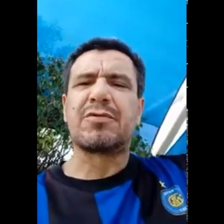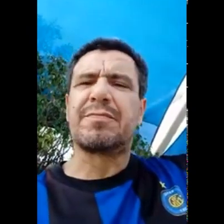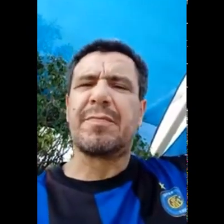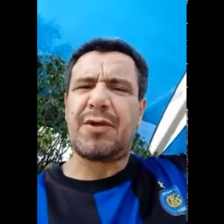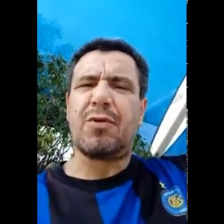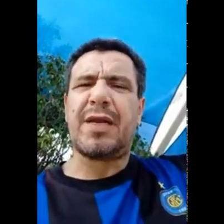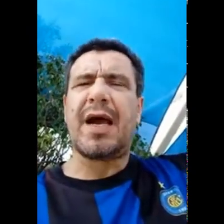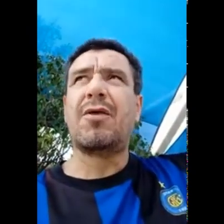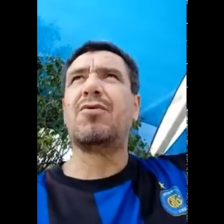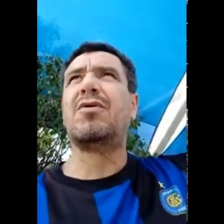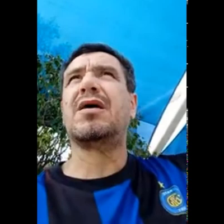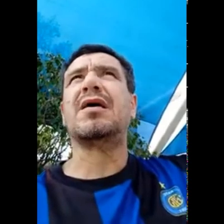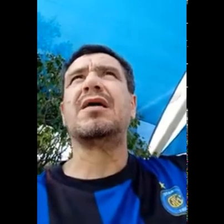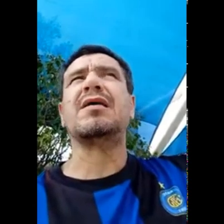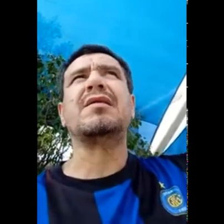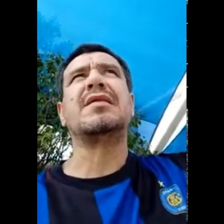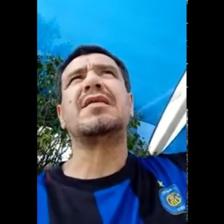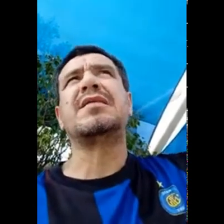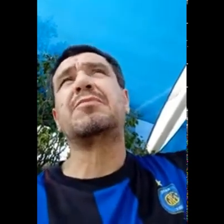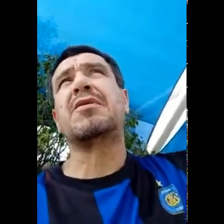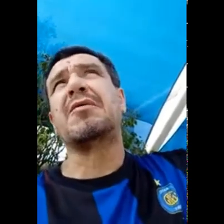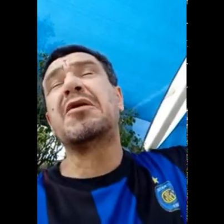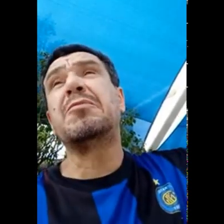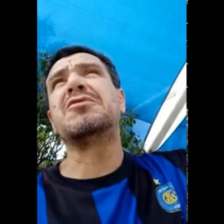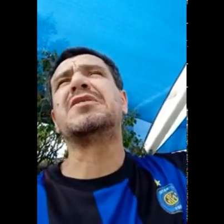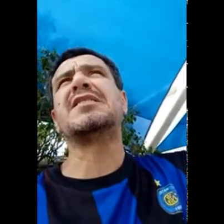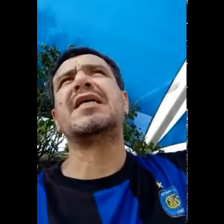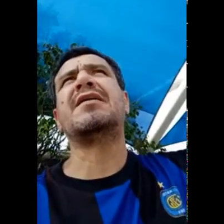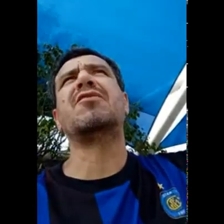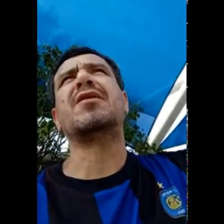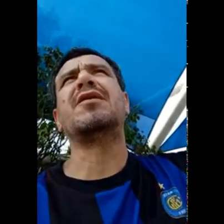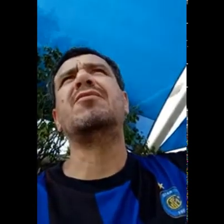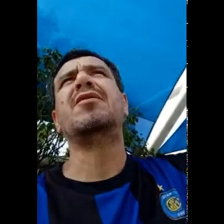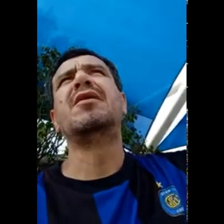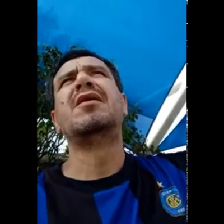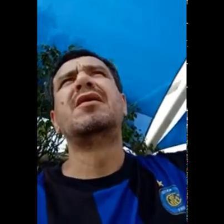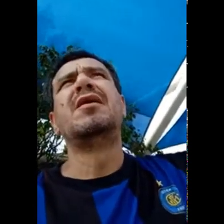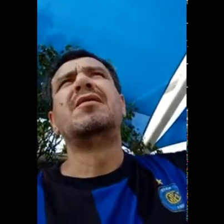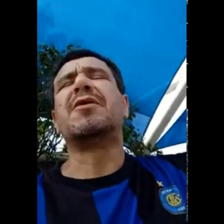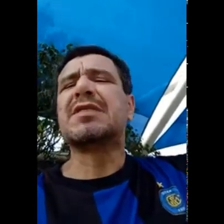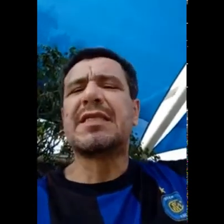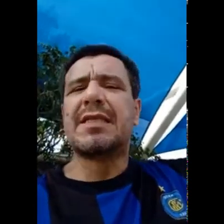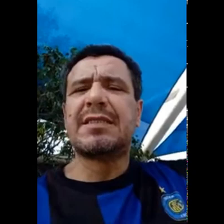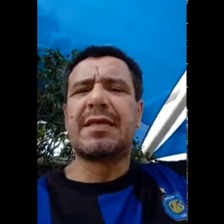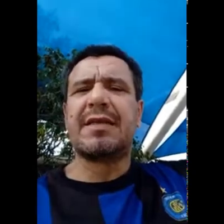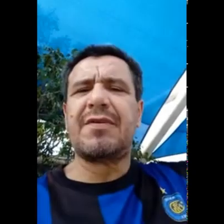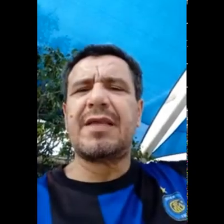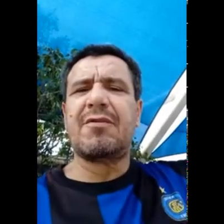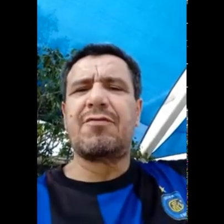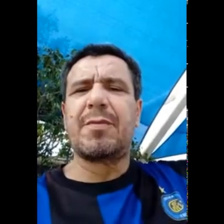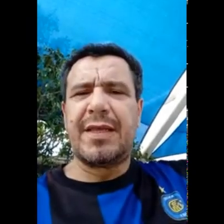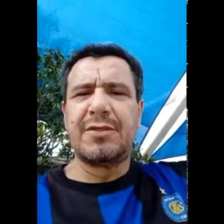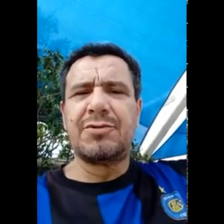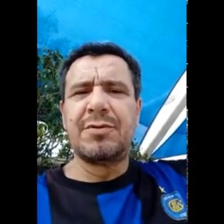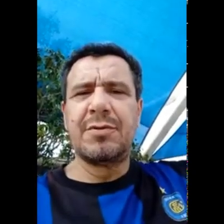digamos, medio obligado, ¿no?, a decidirse, porque bueno, pues si ustedes quieren, fue lo que dijo. Pero estas gentes se defienden